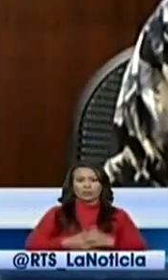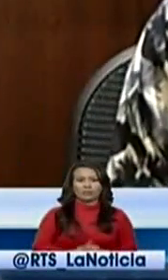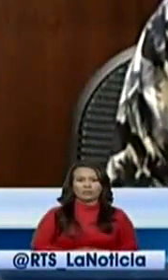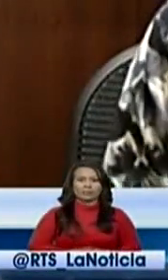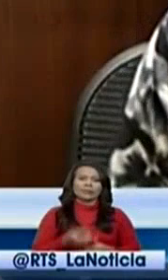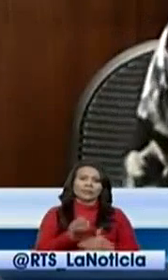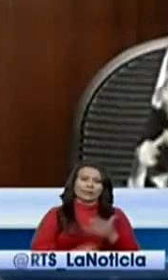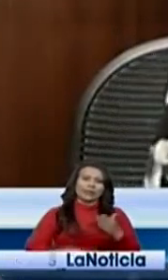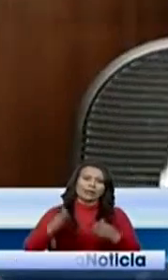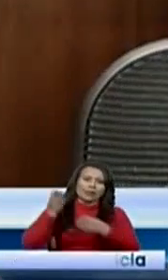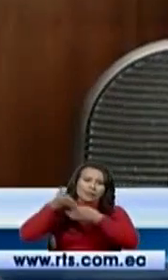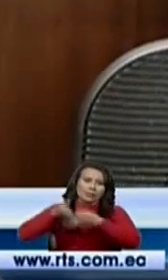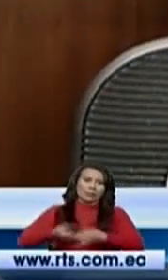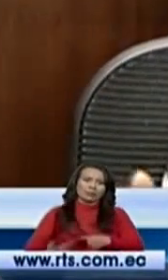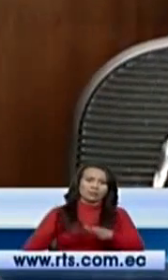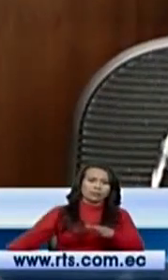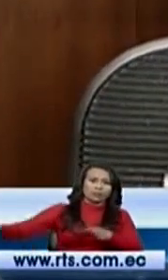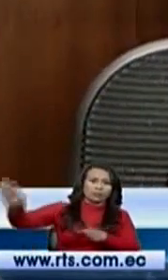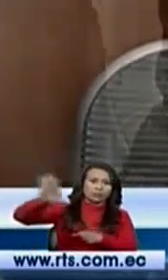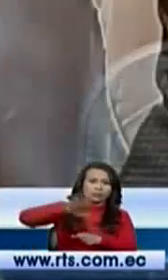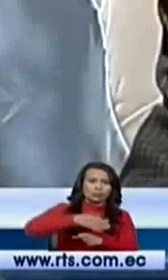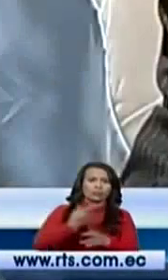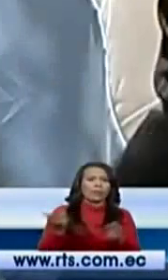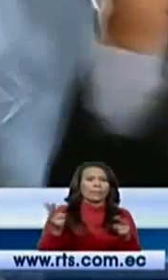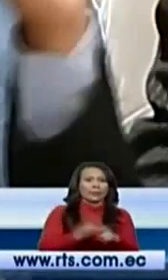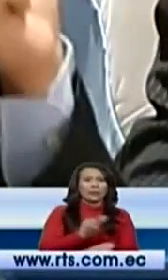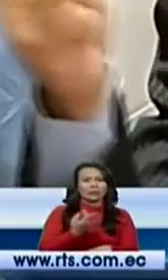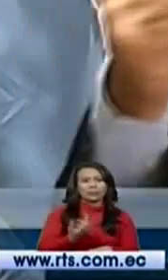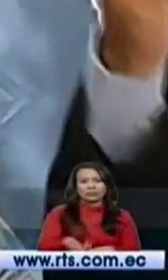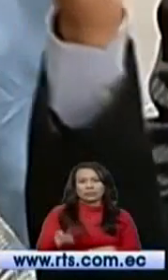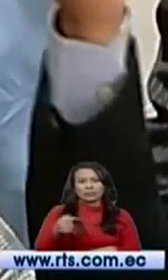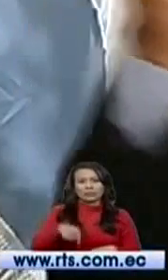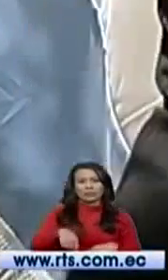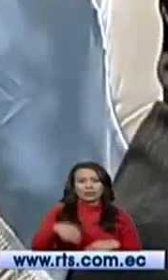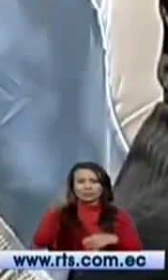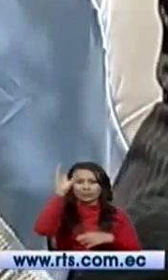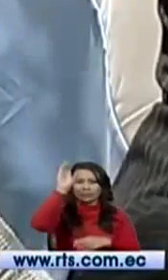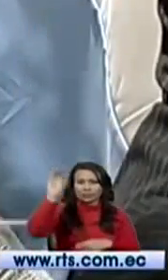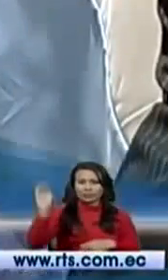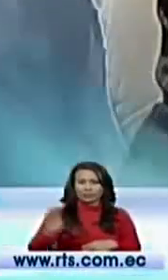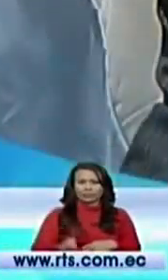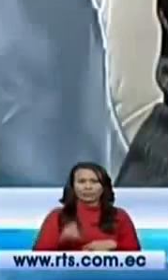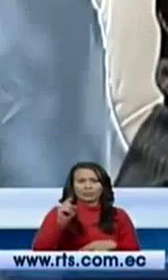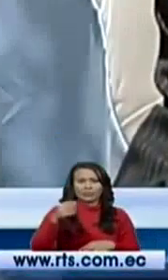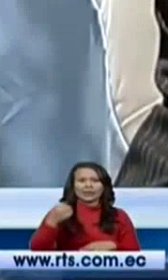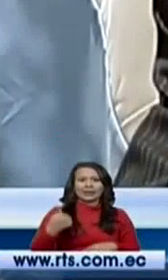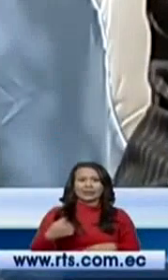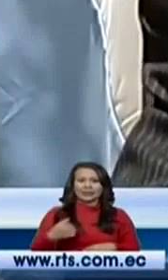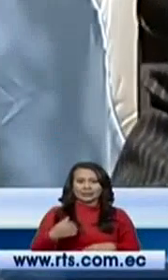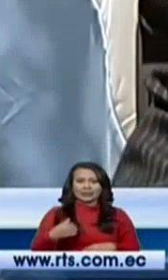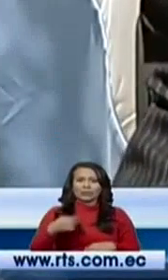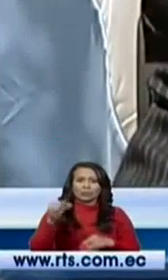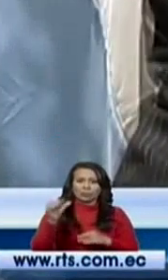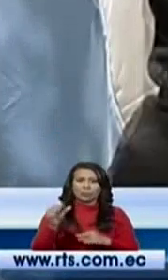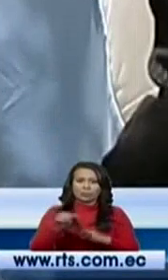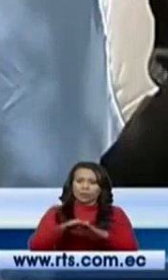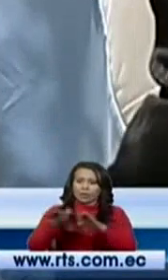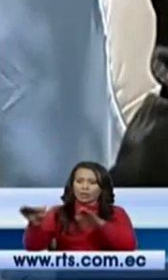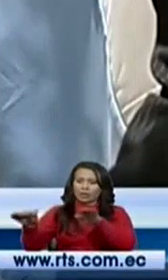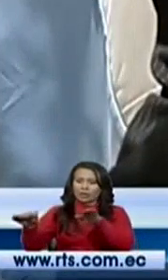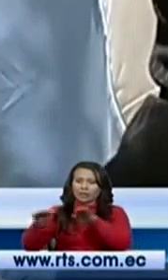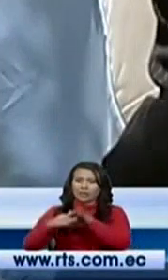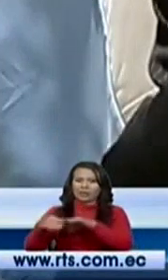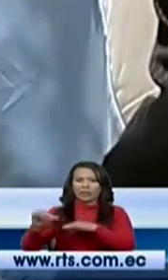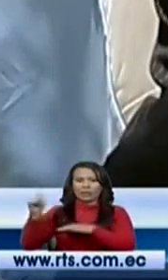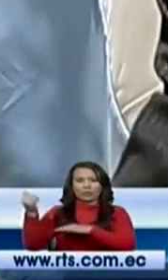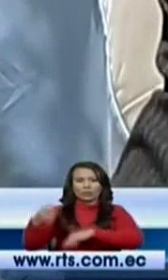se producen en un evento mayor. La placa del Pacífico tiene compresión con la placa del Atlántico, viene